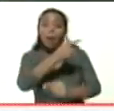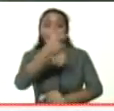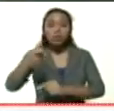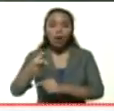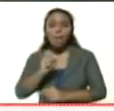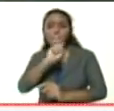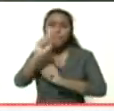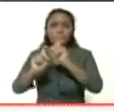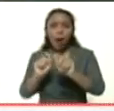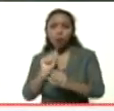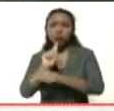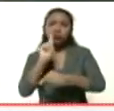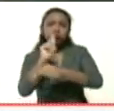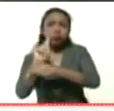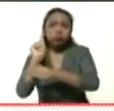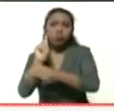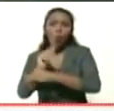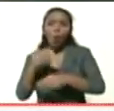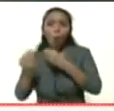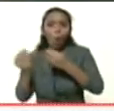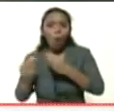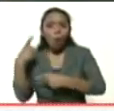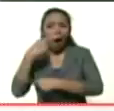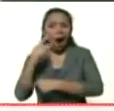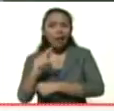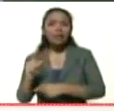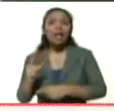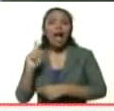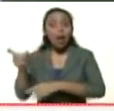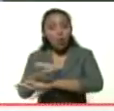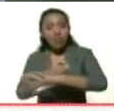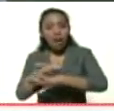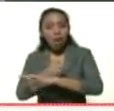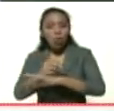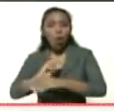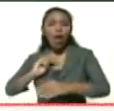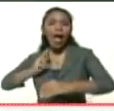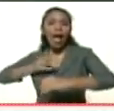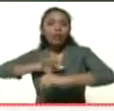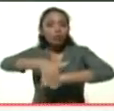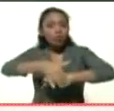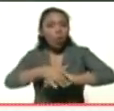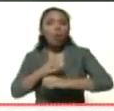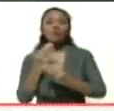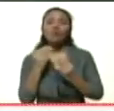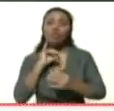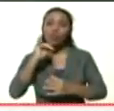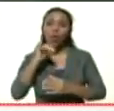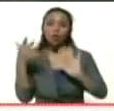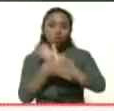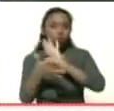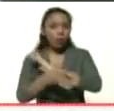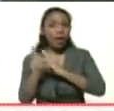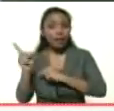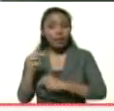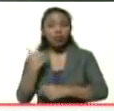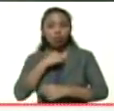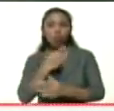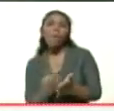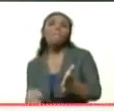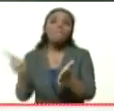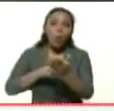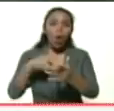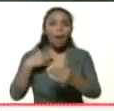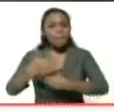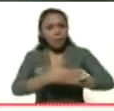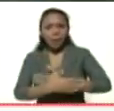preguntar por redes sociales en las condiciones en que se encuentra. El gobernador Héctor Rodríguez ya ha dado mucha información al respecto y queremos ratificar que el bebé